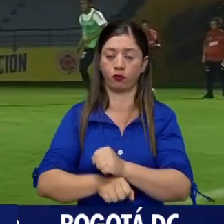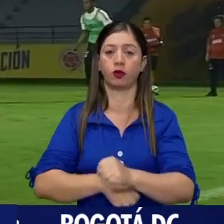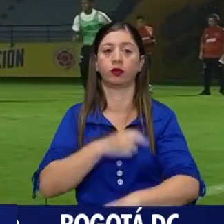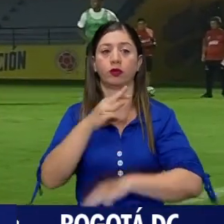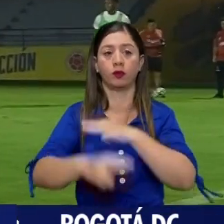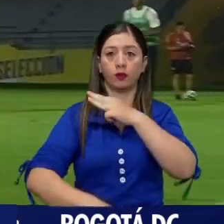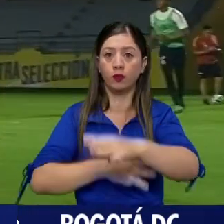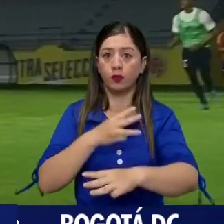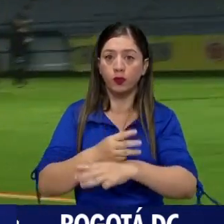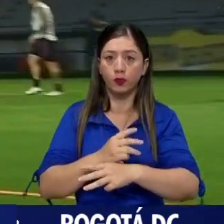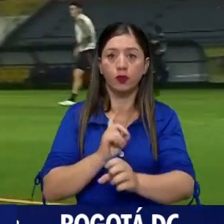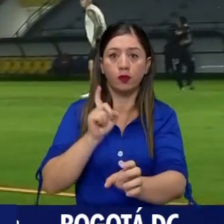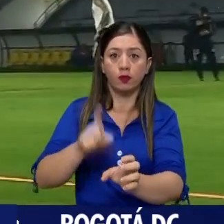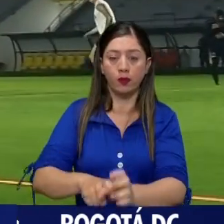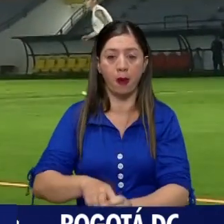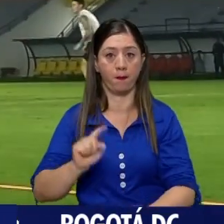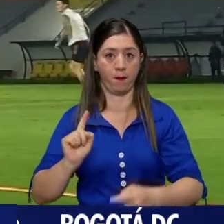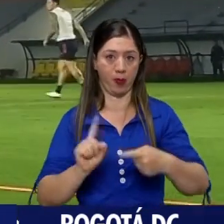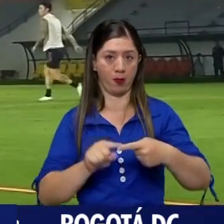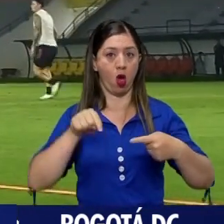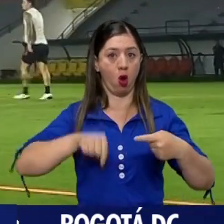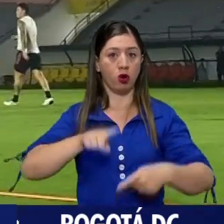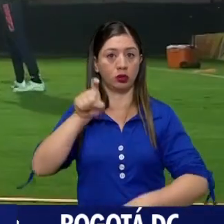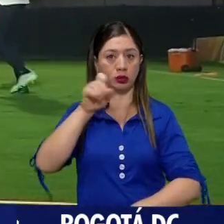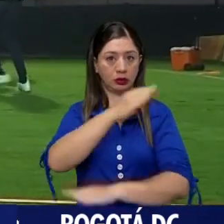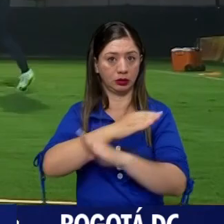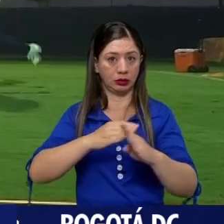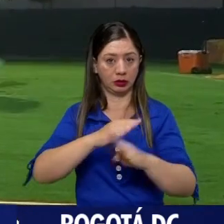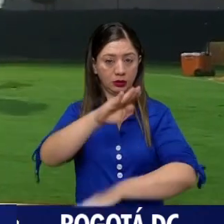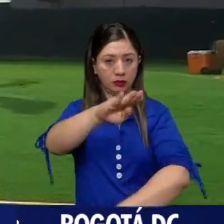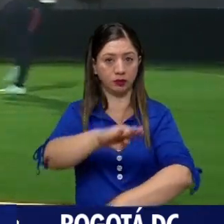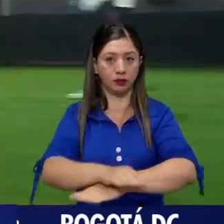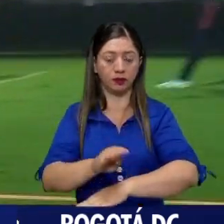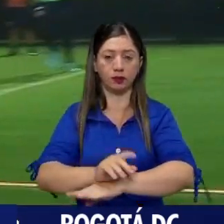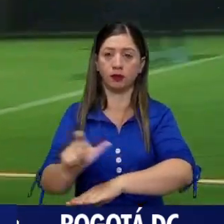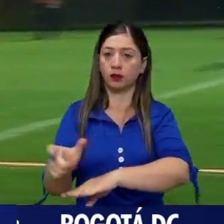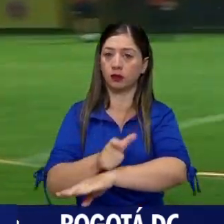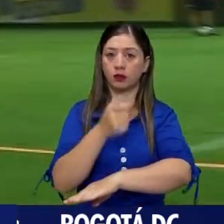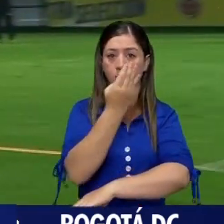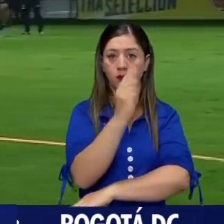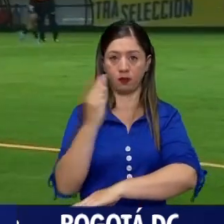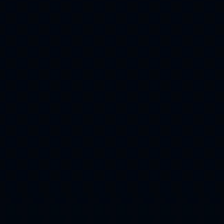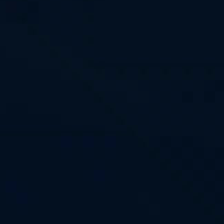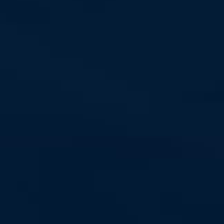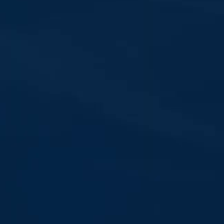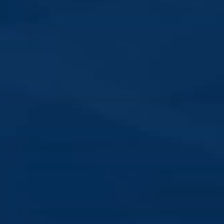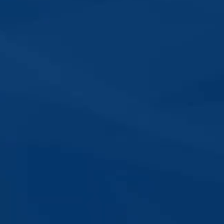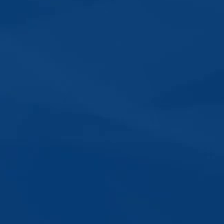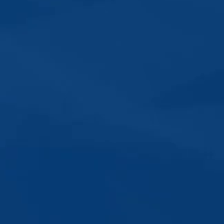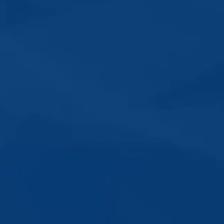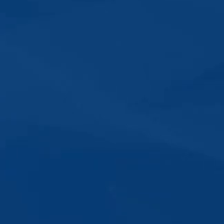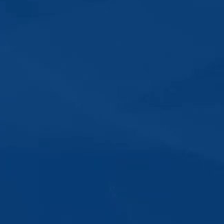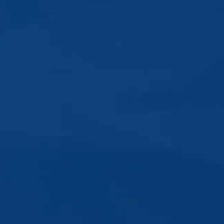El primer paso, obtener la victoria hoy a las 6:30 p.m. en el Estadio Metropolitano de Barranquilla.